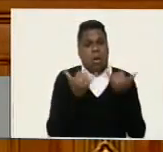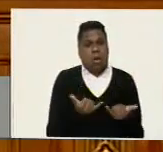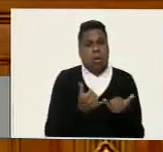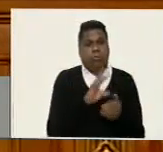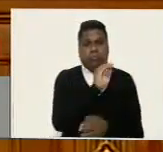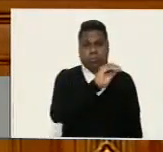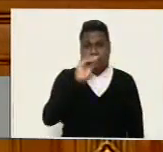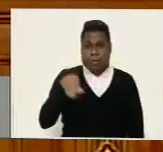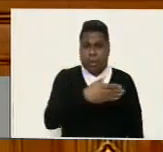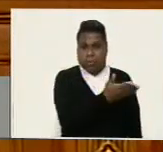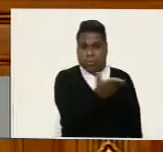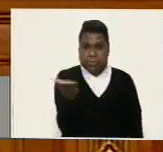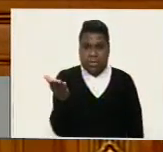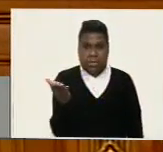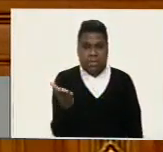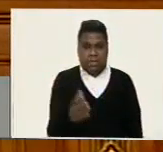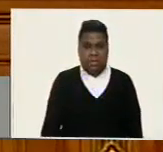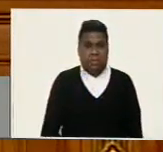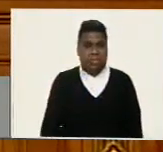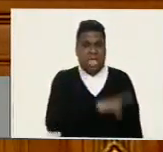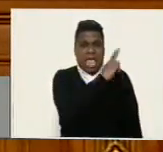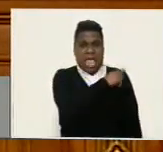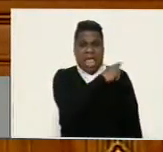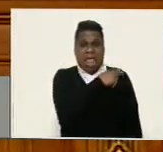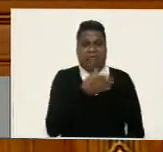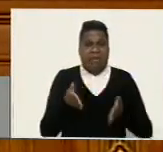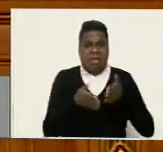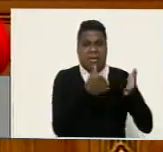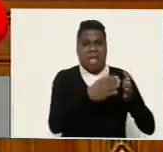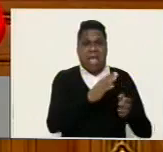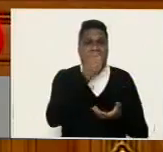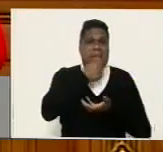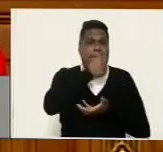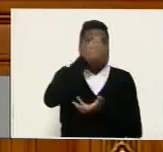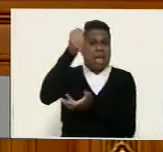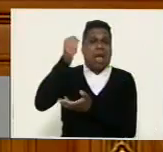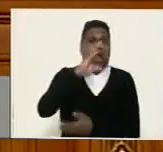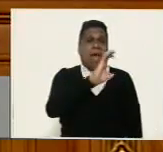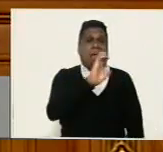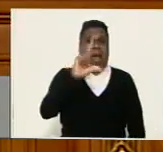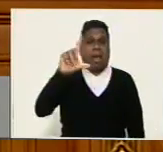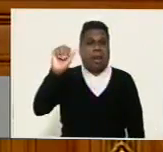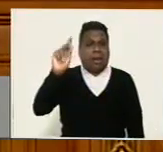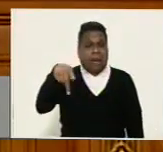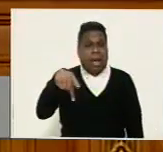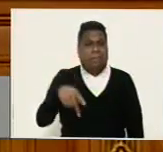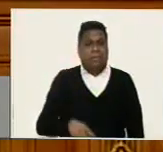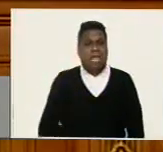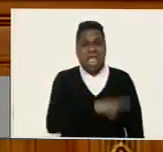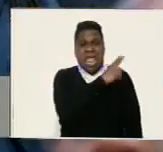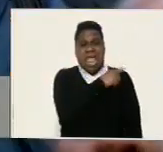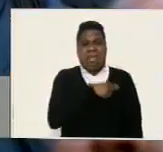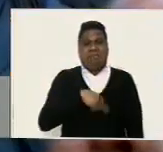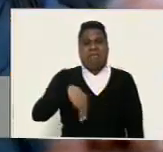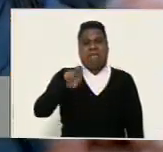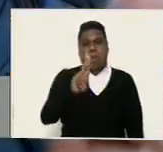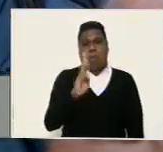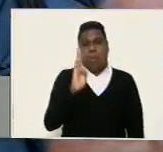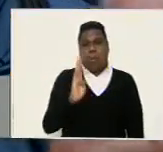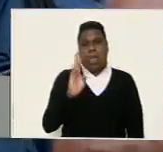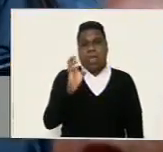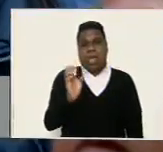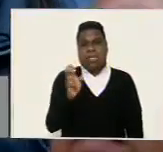llamado a usted, jefe de calle que nos está viendo, usted integrante del CLAT, usted jefe de VCH, Usted,